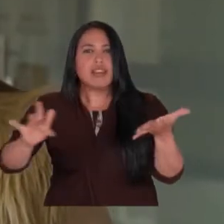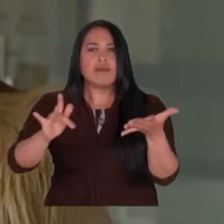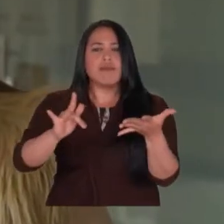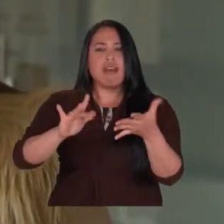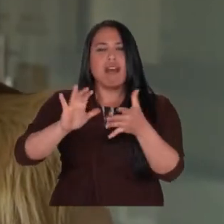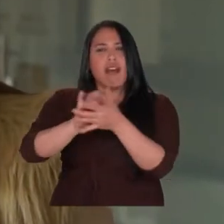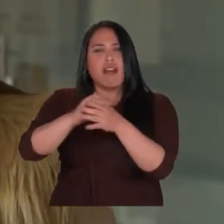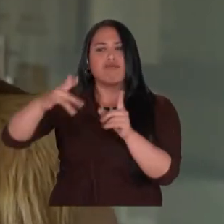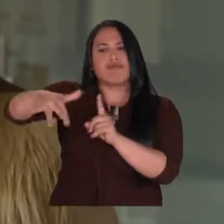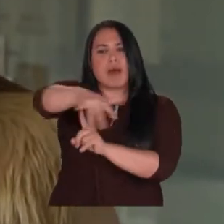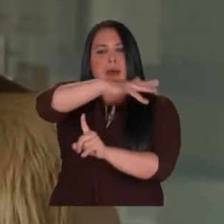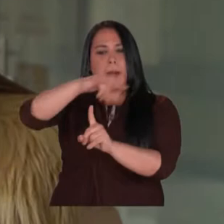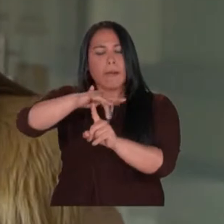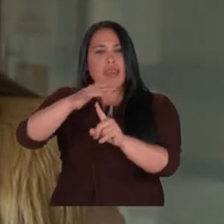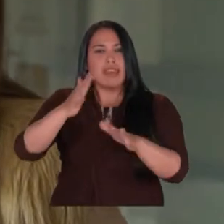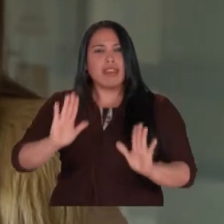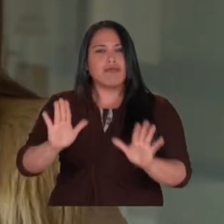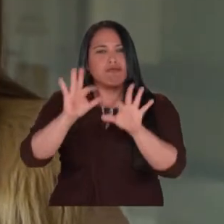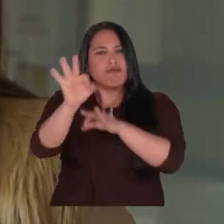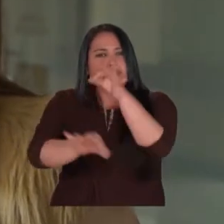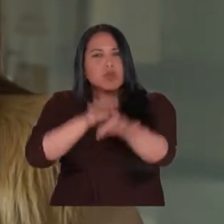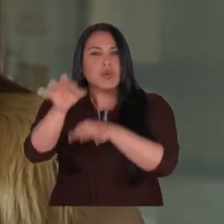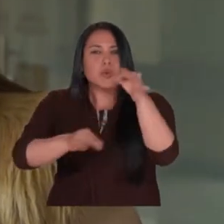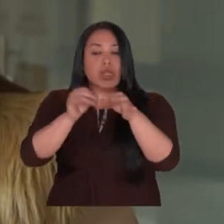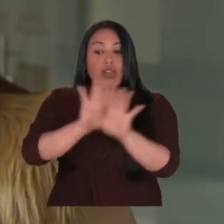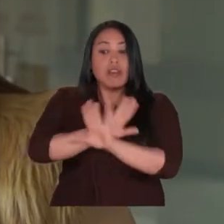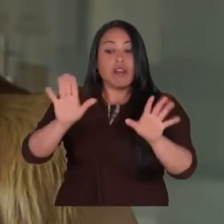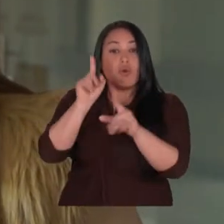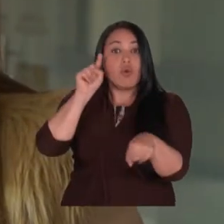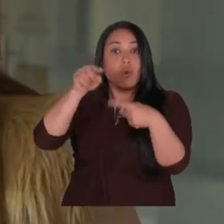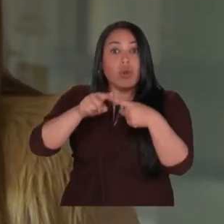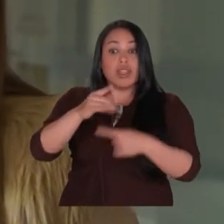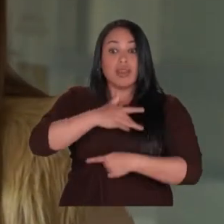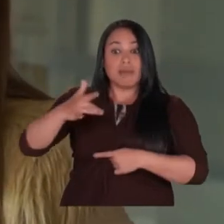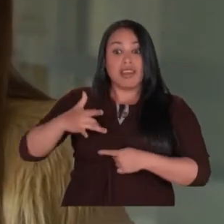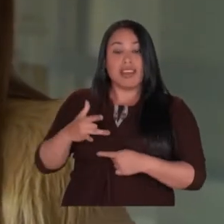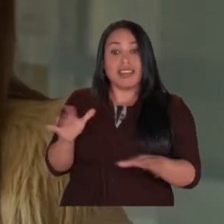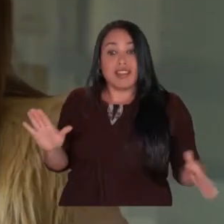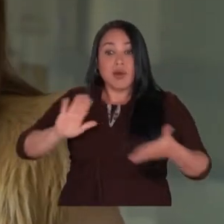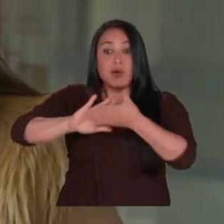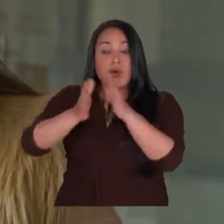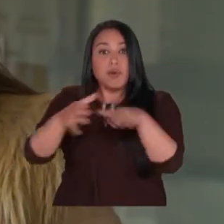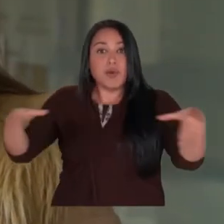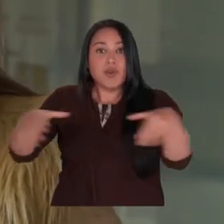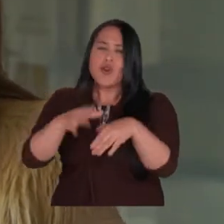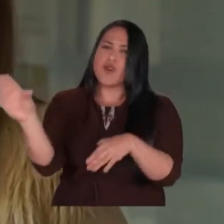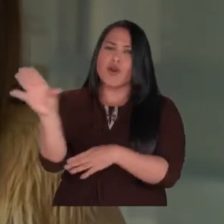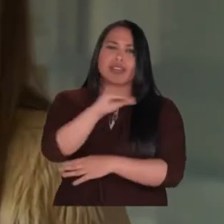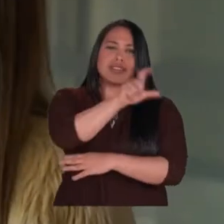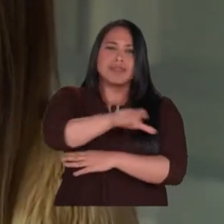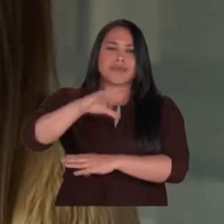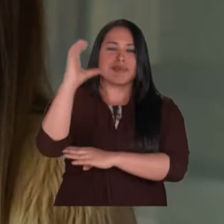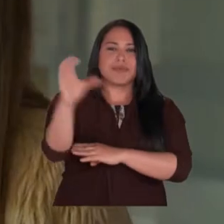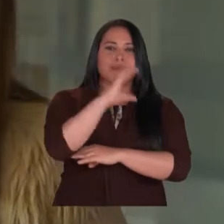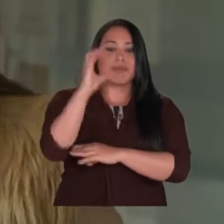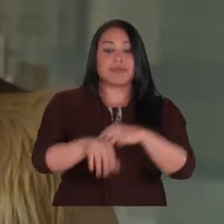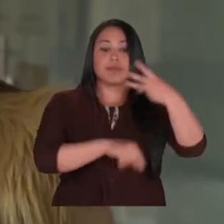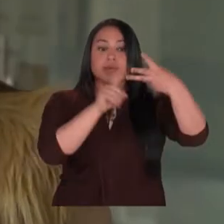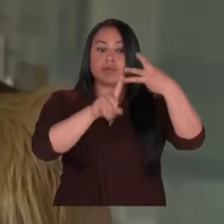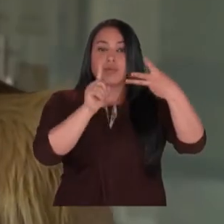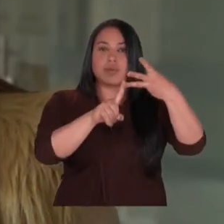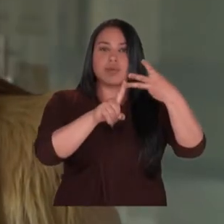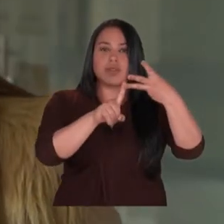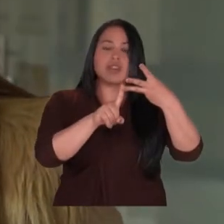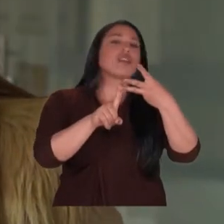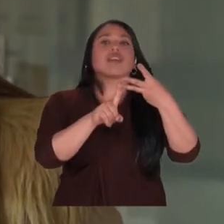más amigables, por tecnologías que no solamente le puedan proporcionar bienestar a sus trabajadores, sino también a todos los